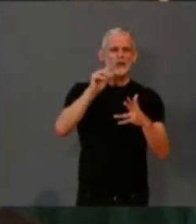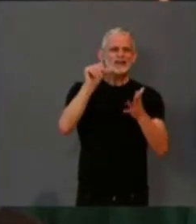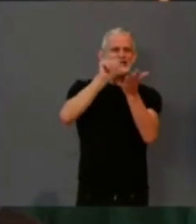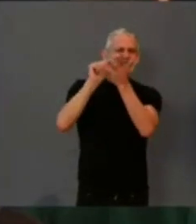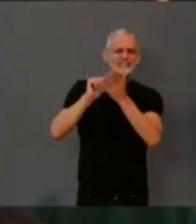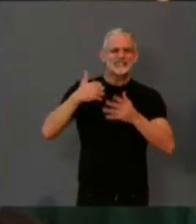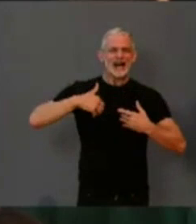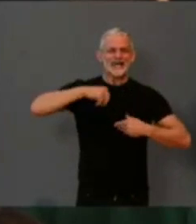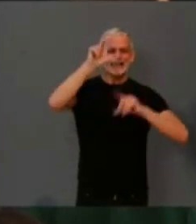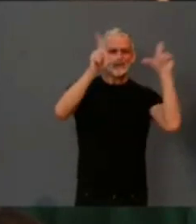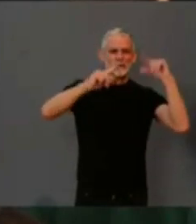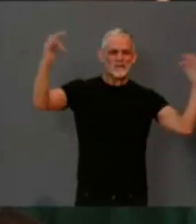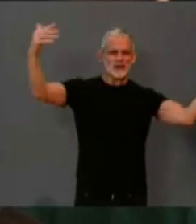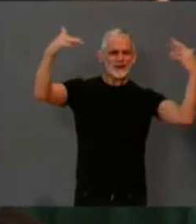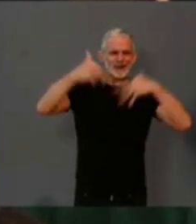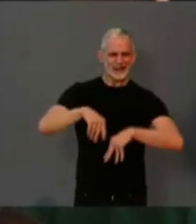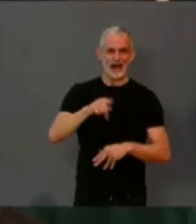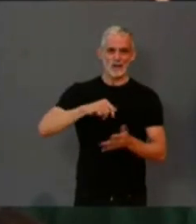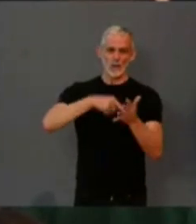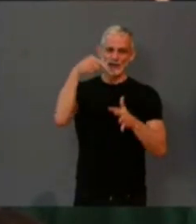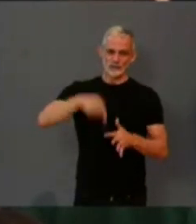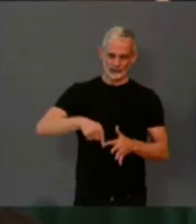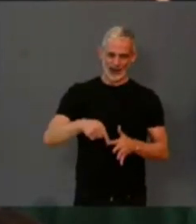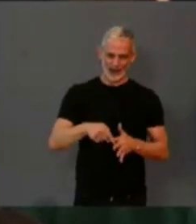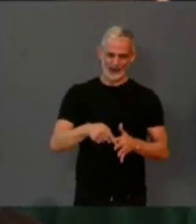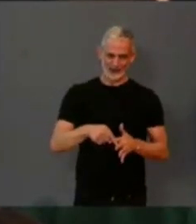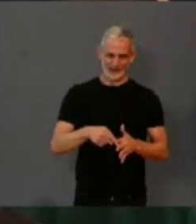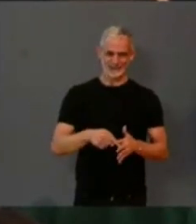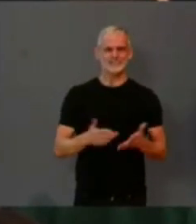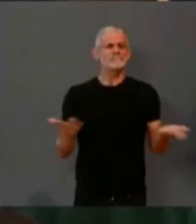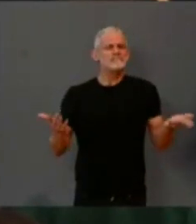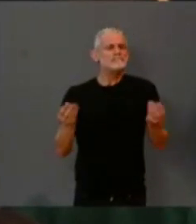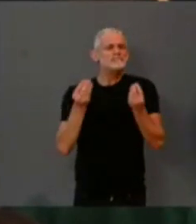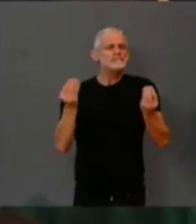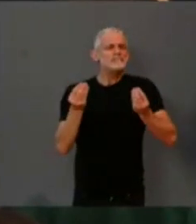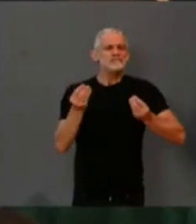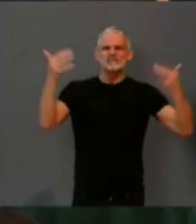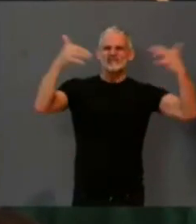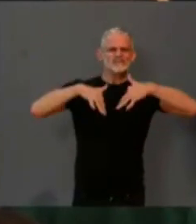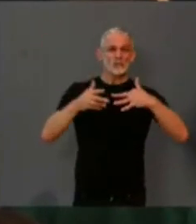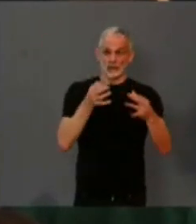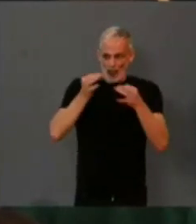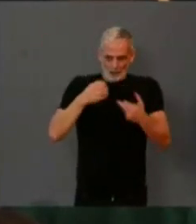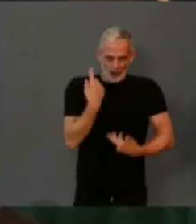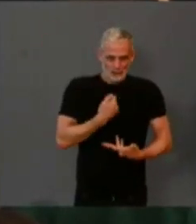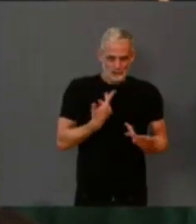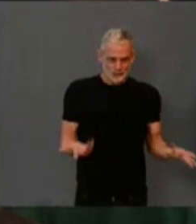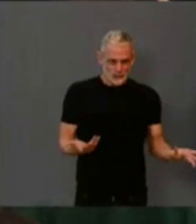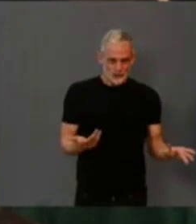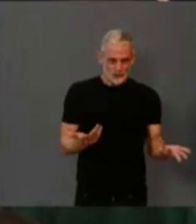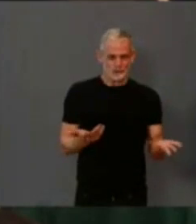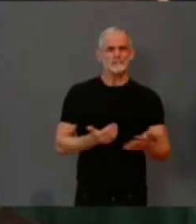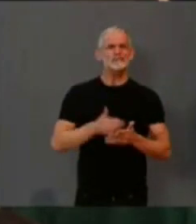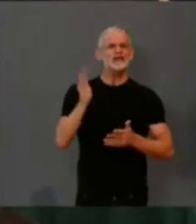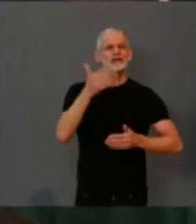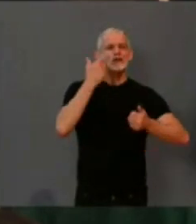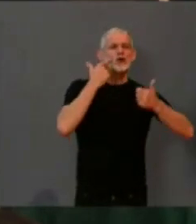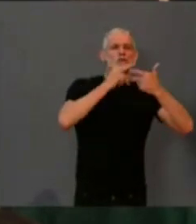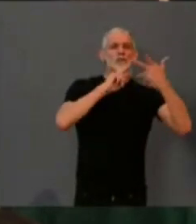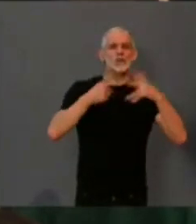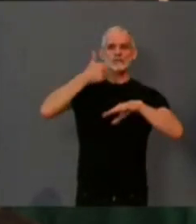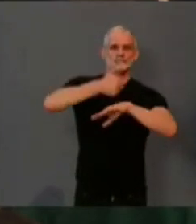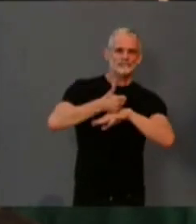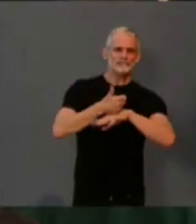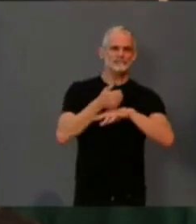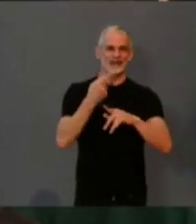punto del país que viajaron a buenos para hablar con nosotros y a todos y todas que